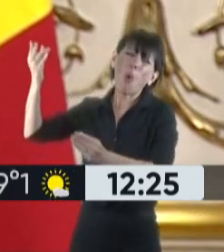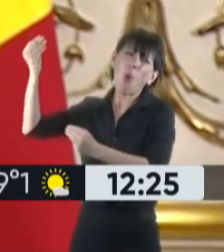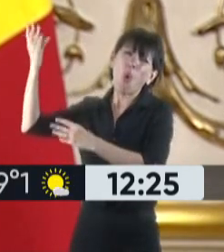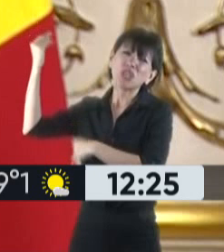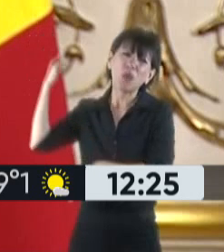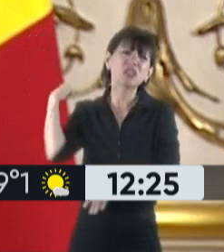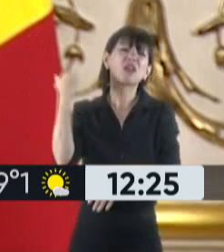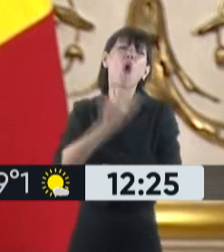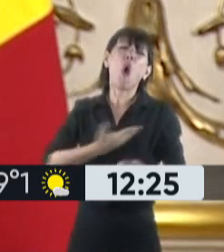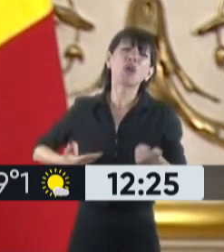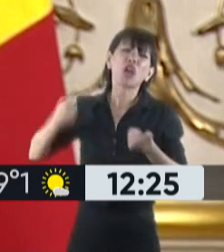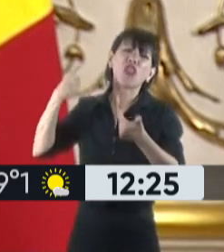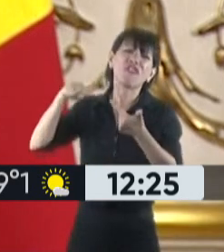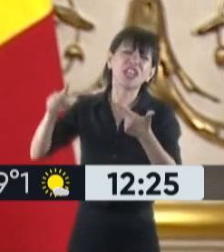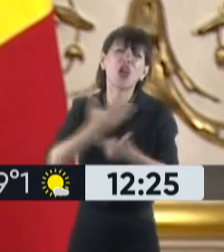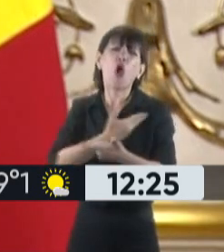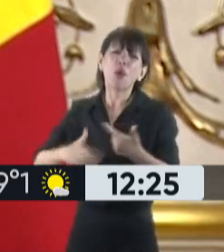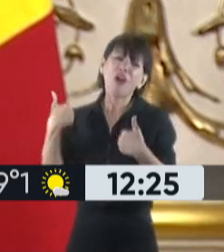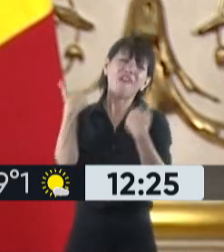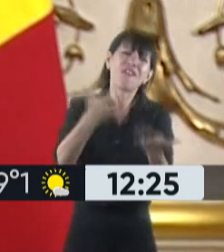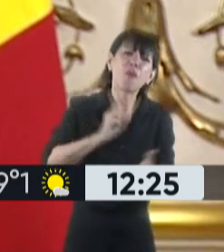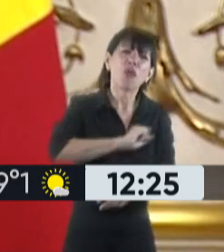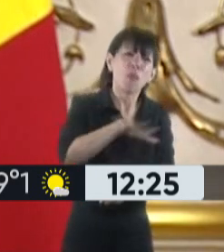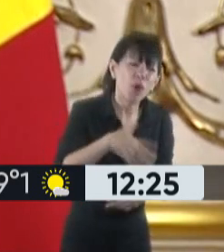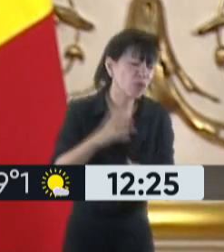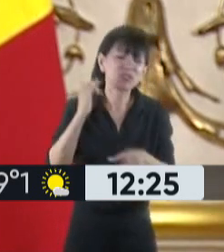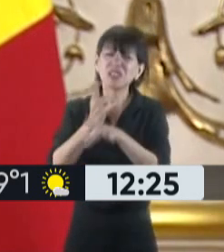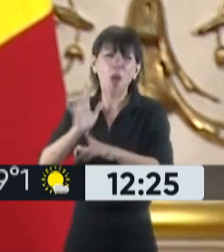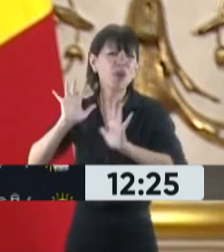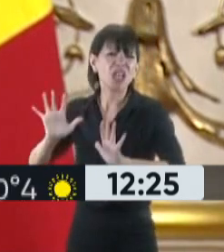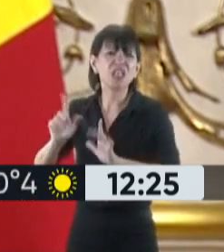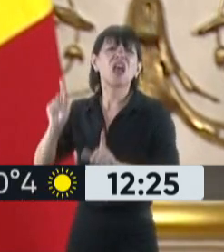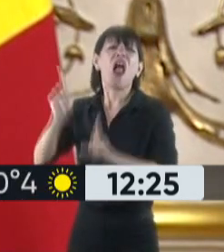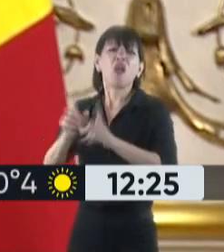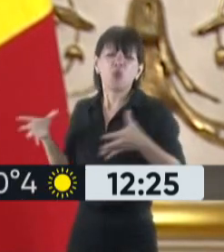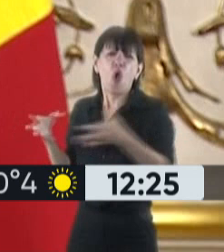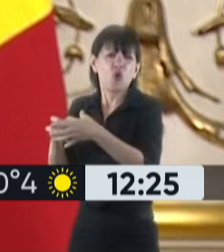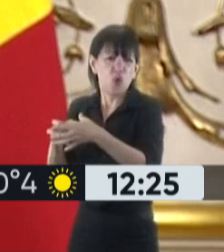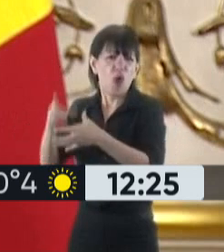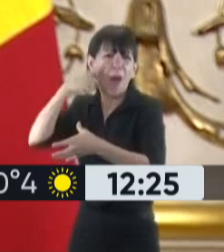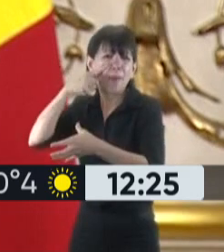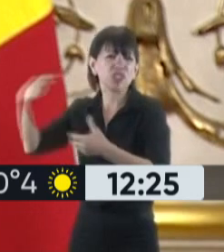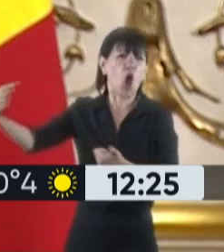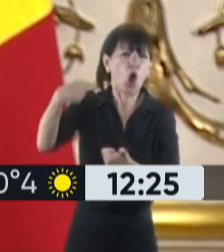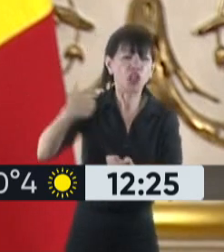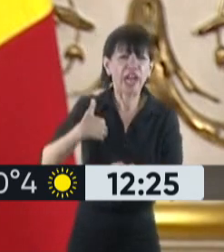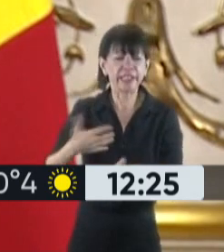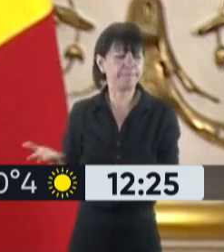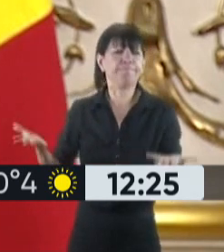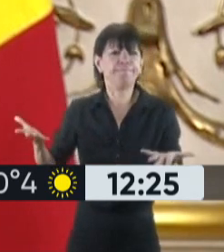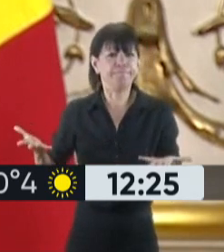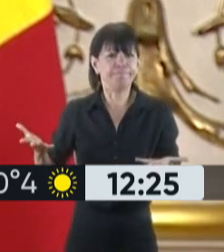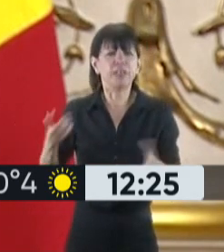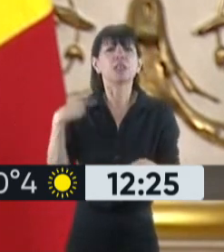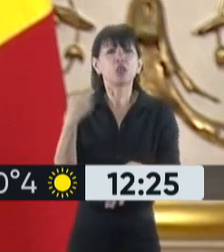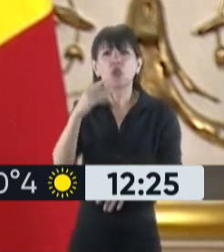de gobiernos populares, la hemos vivido muchas veces. Estamos trabajando con el ministro Massa, muy consustanciados,